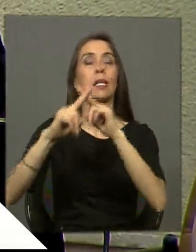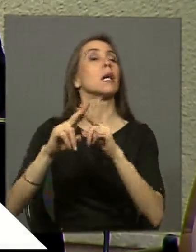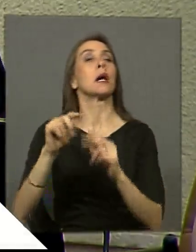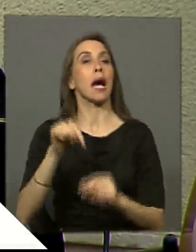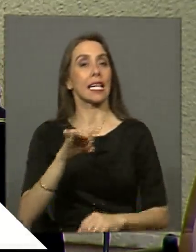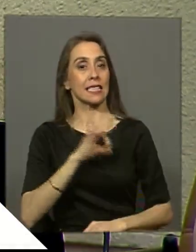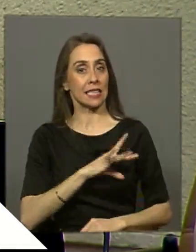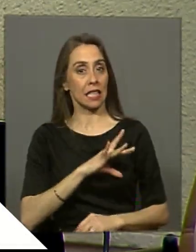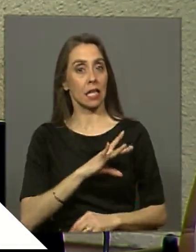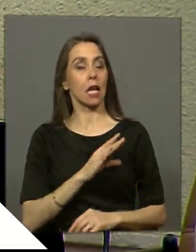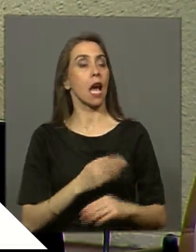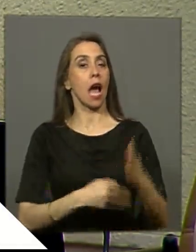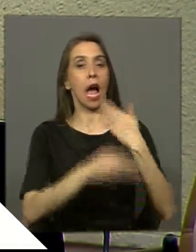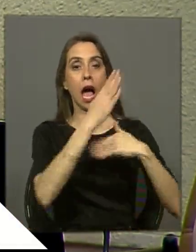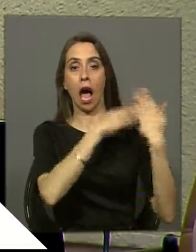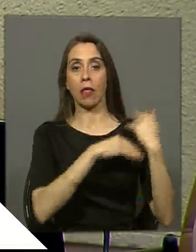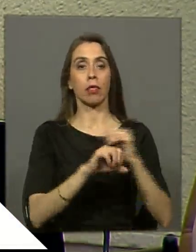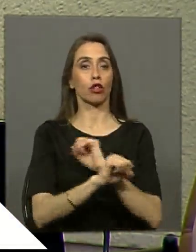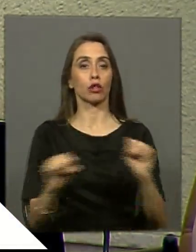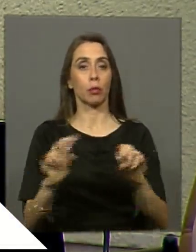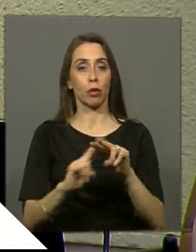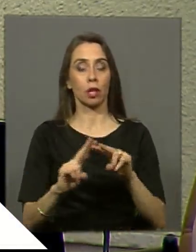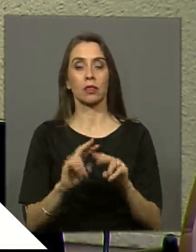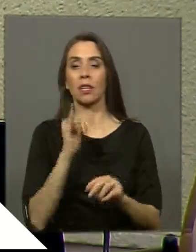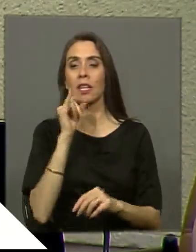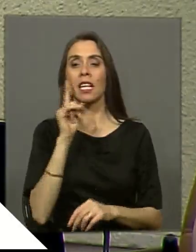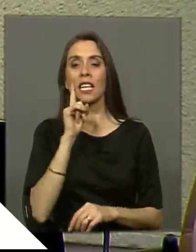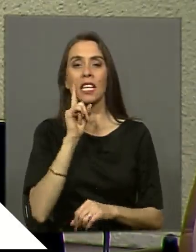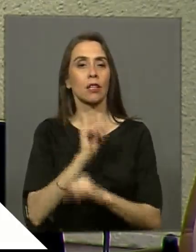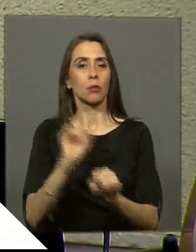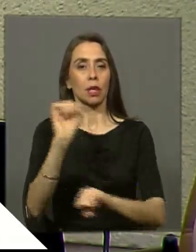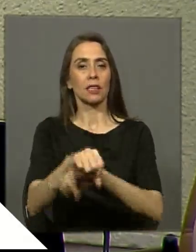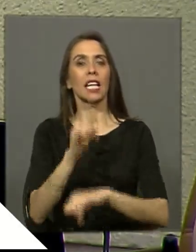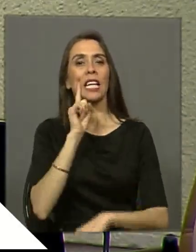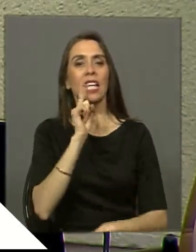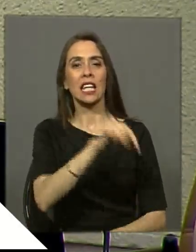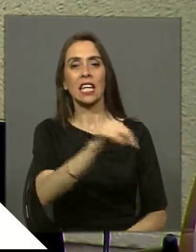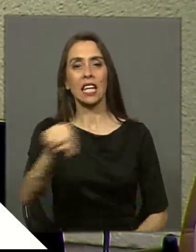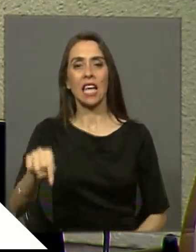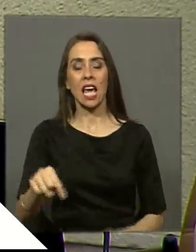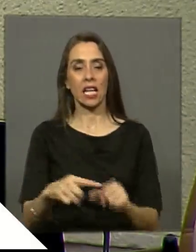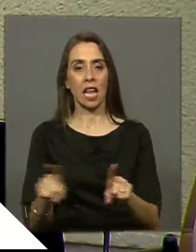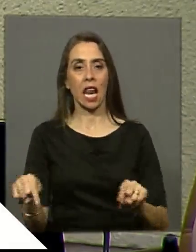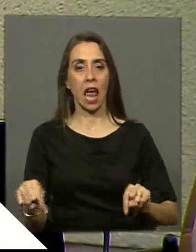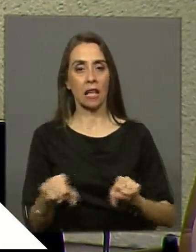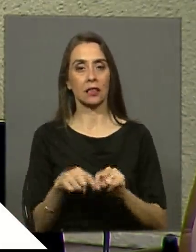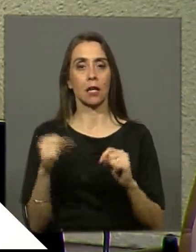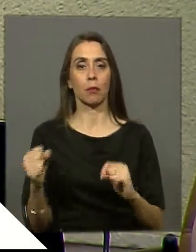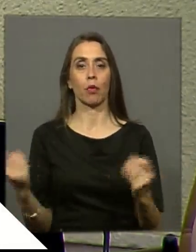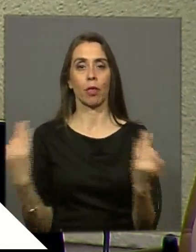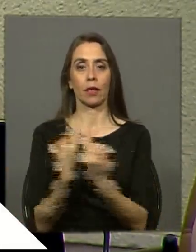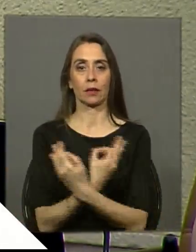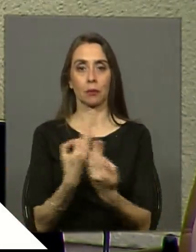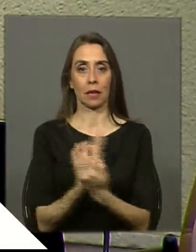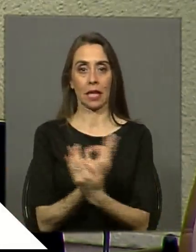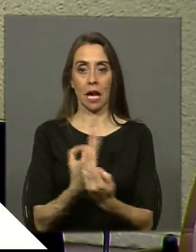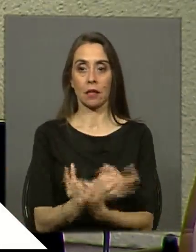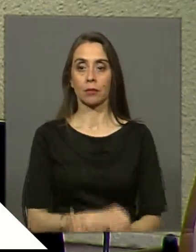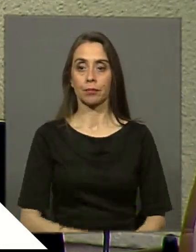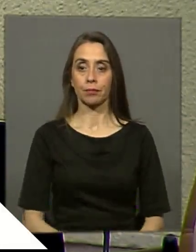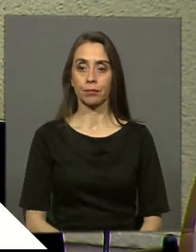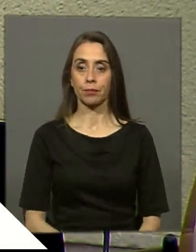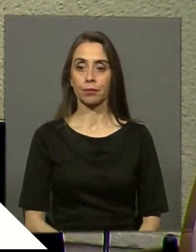mi juicio es completamente inaceptable yo no sé quién en esta sala podría explicar que